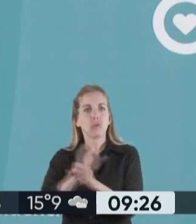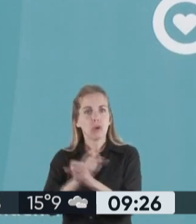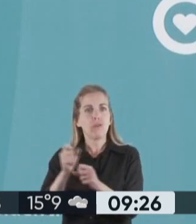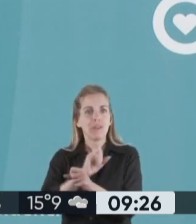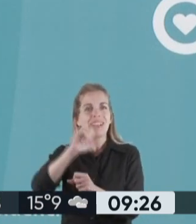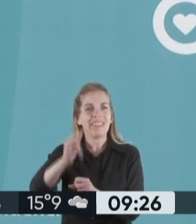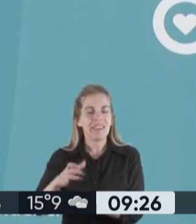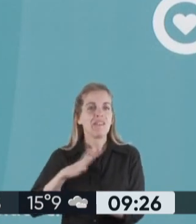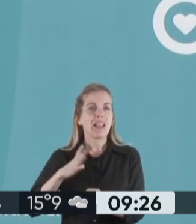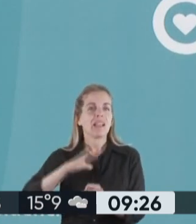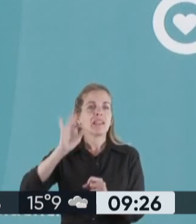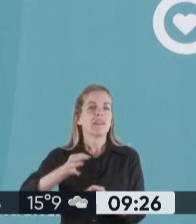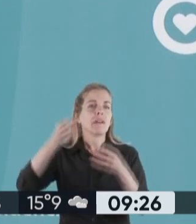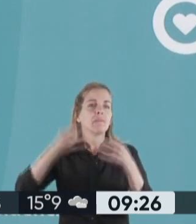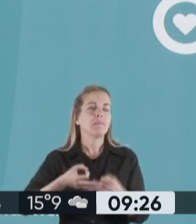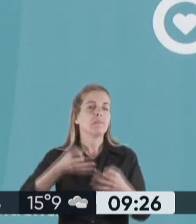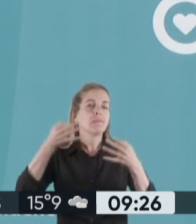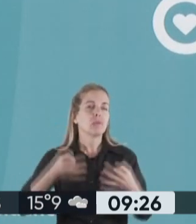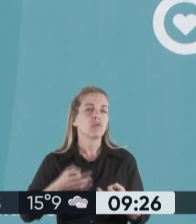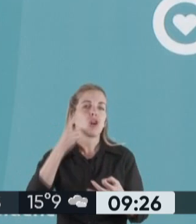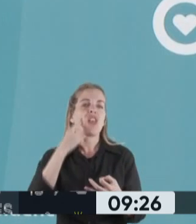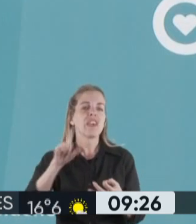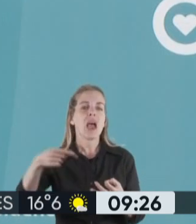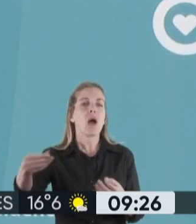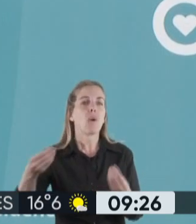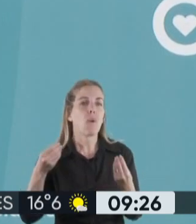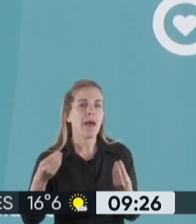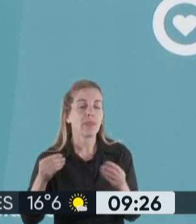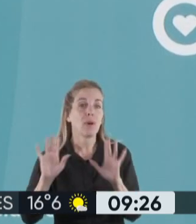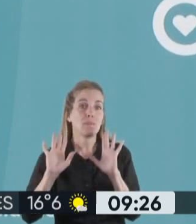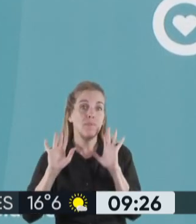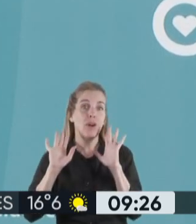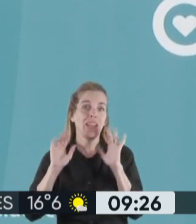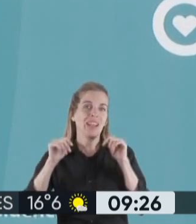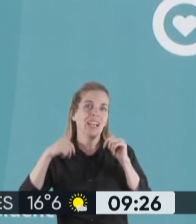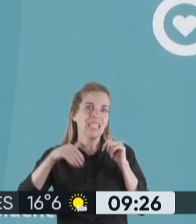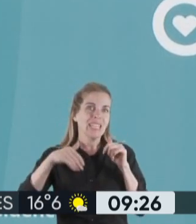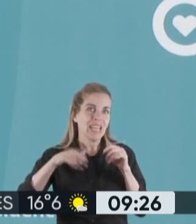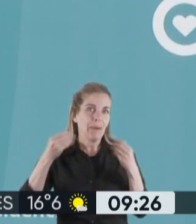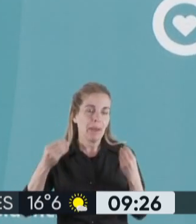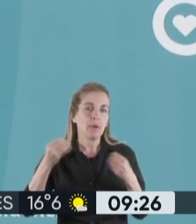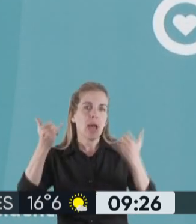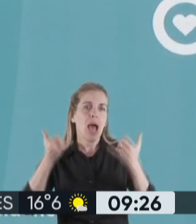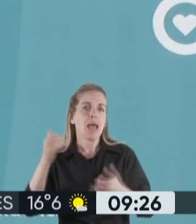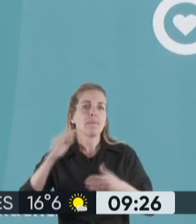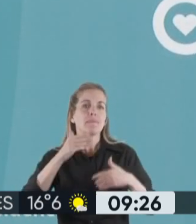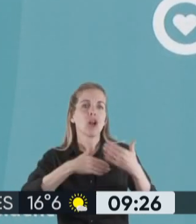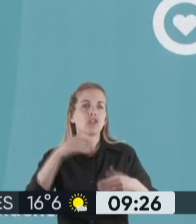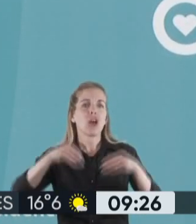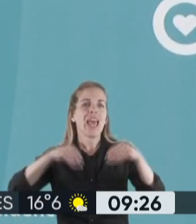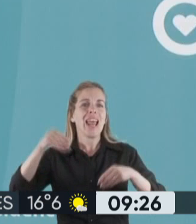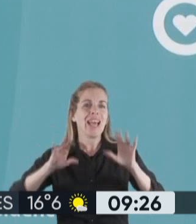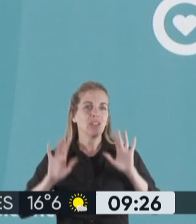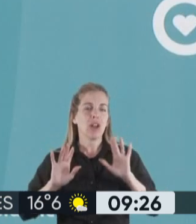es el día en la agenda. Estados Unidos está también en un proceso preelectoral, con lo cual tiene algunas dificultades de agenda